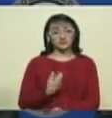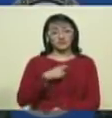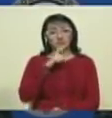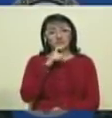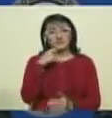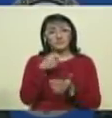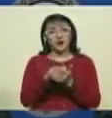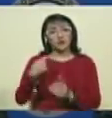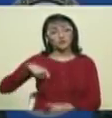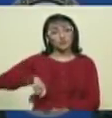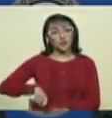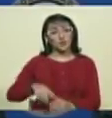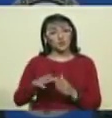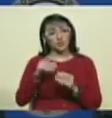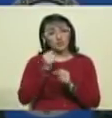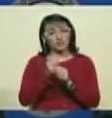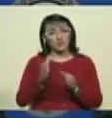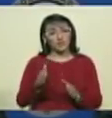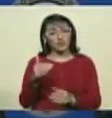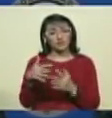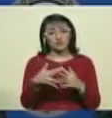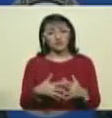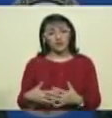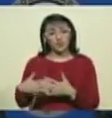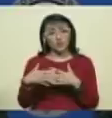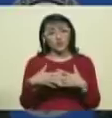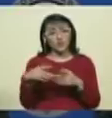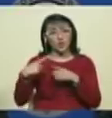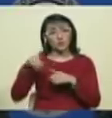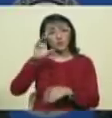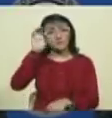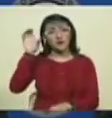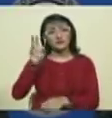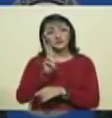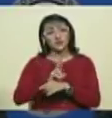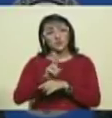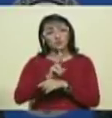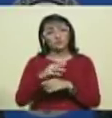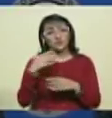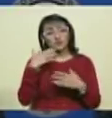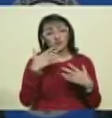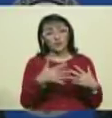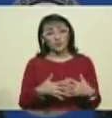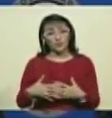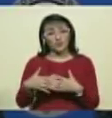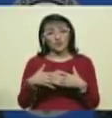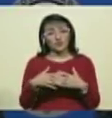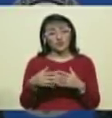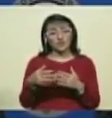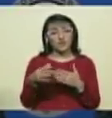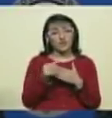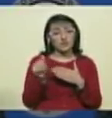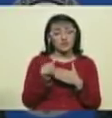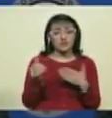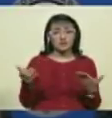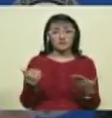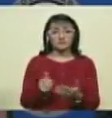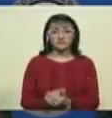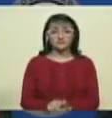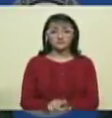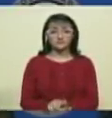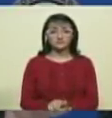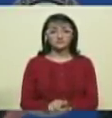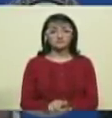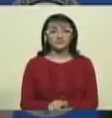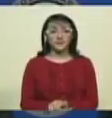el sueldo a nuestros funcionarios en Estados Unidos y en otros países que usan la banca norteamericana. Entonces, sí, hay